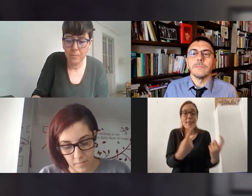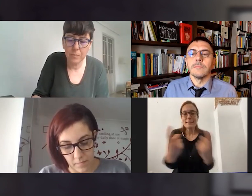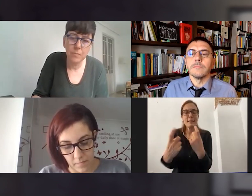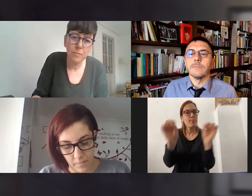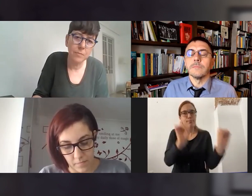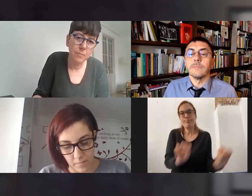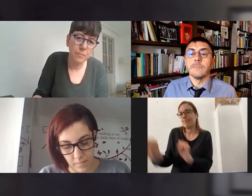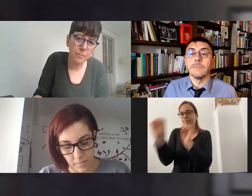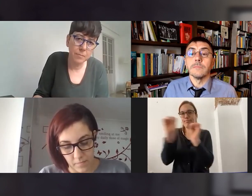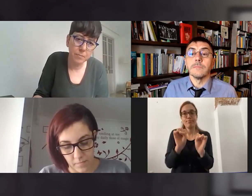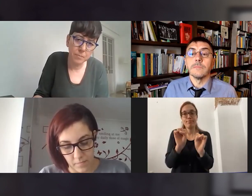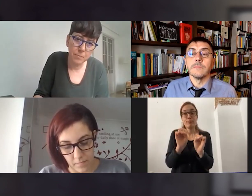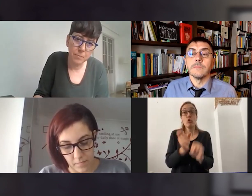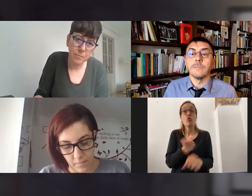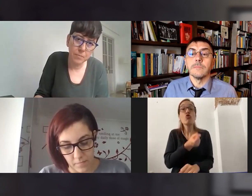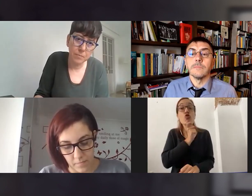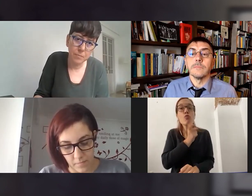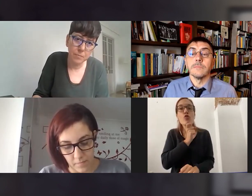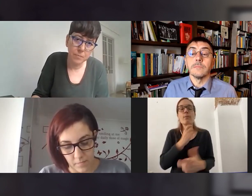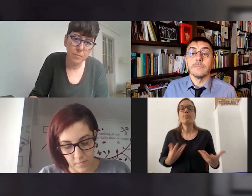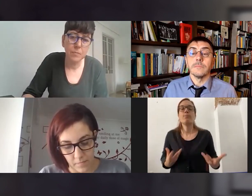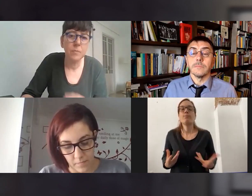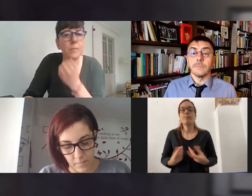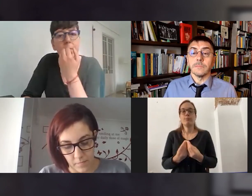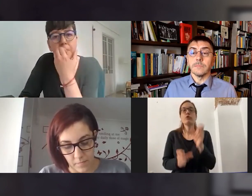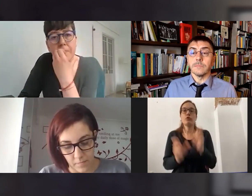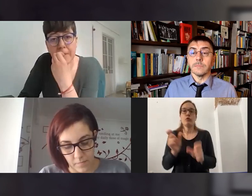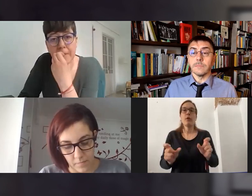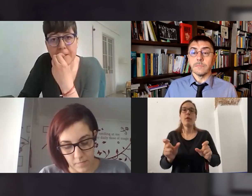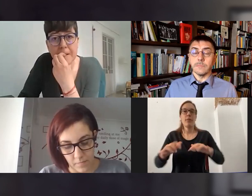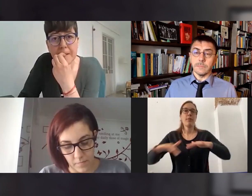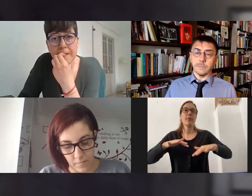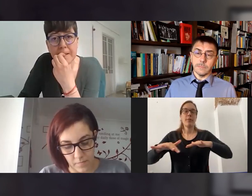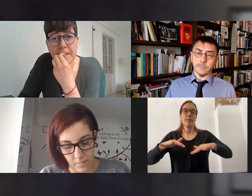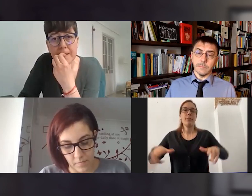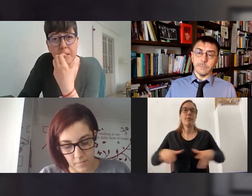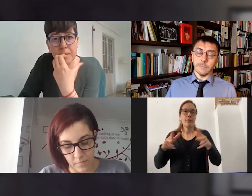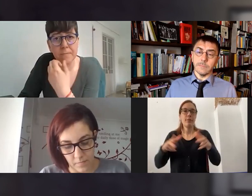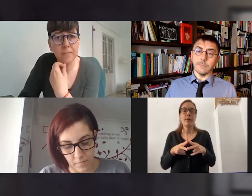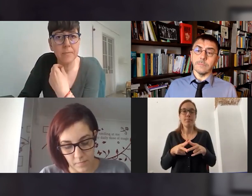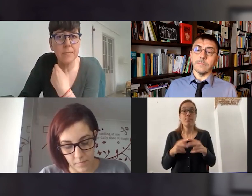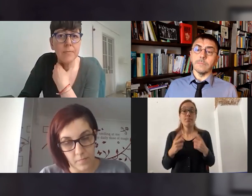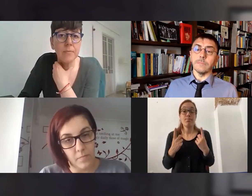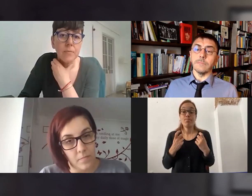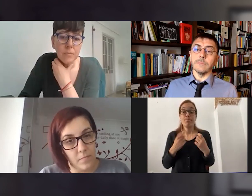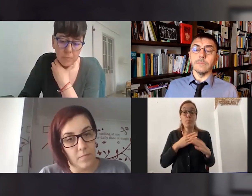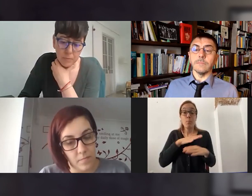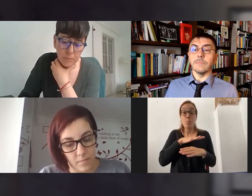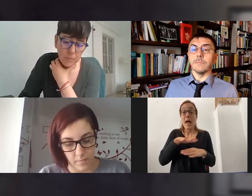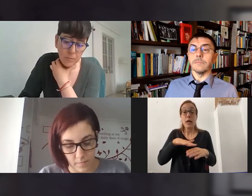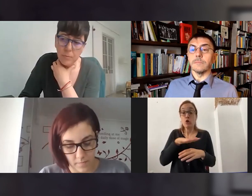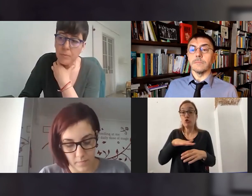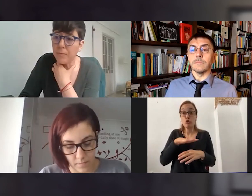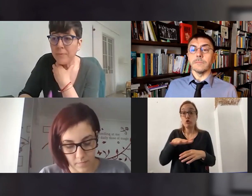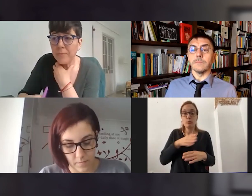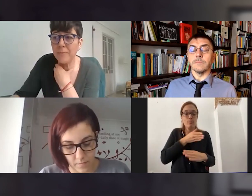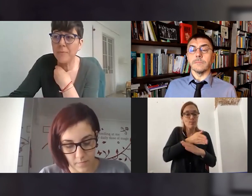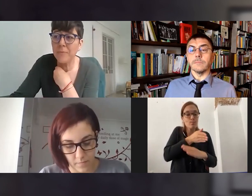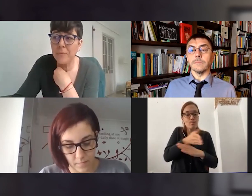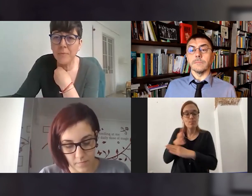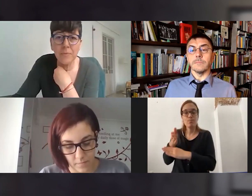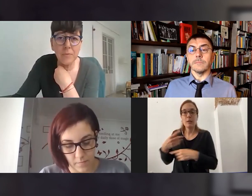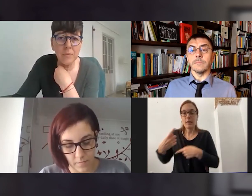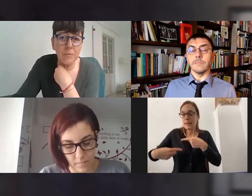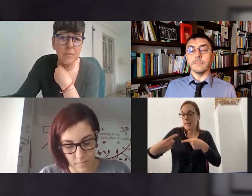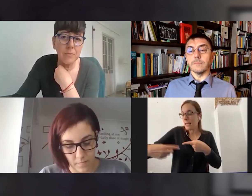necesitamos estar con la sociedad civil, con el movimiento popular. Necesitamos ir a los barrios, al día a día de la gente. Necesitamos poner soluciones.